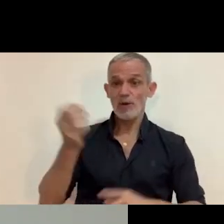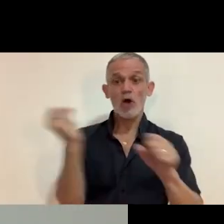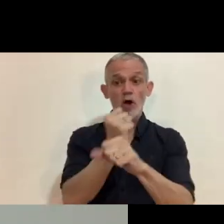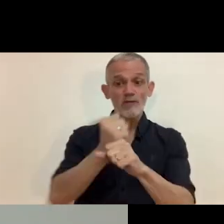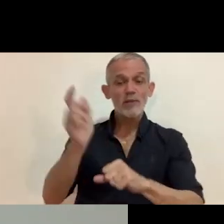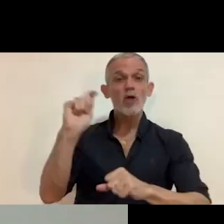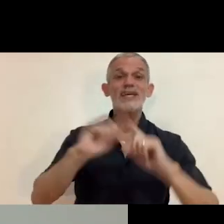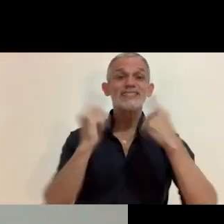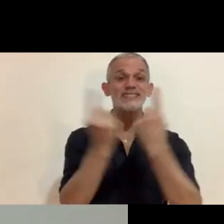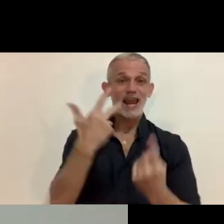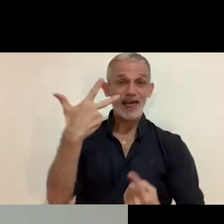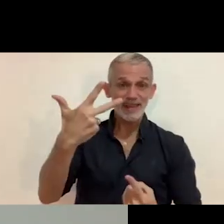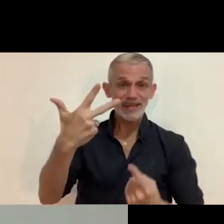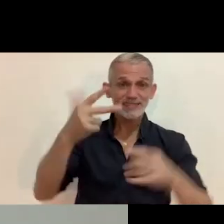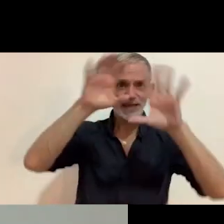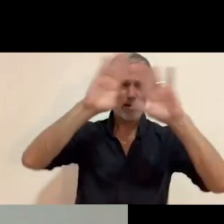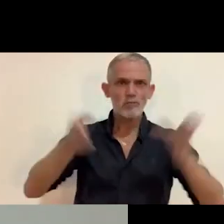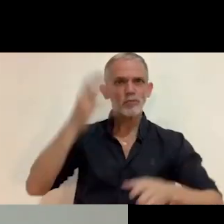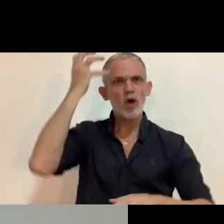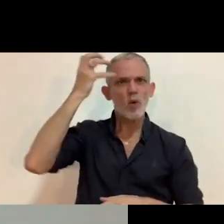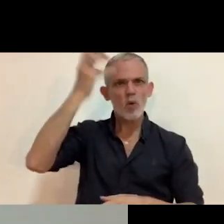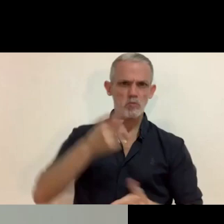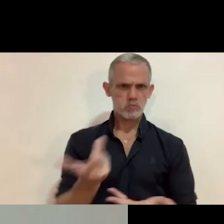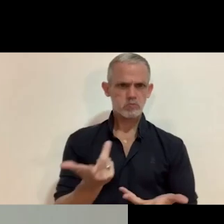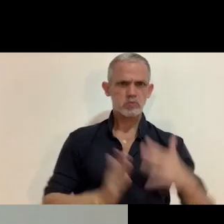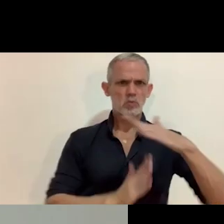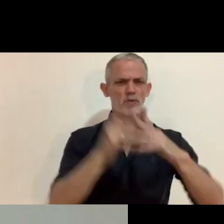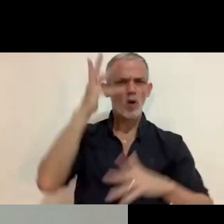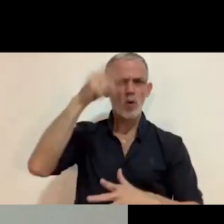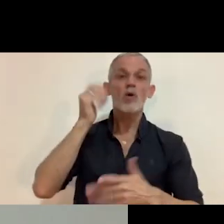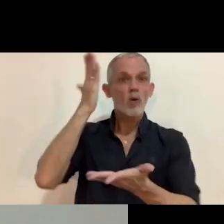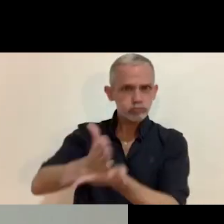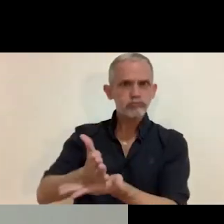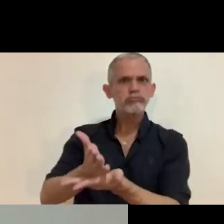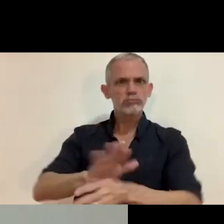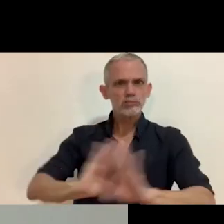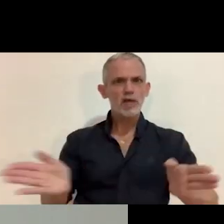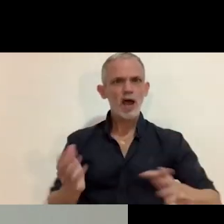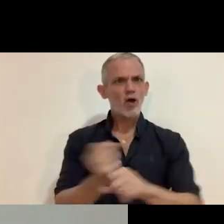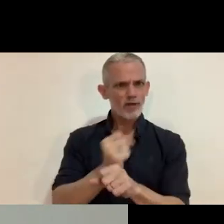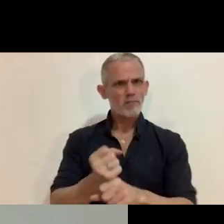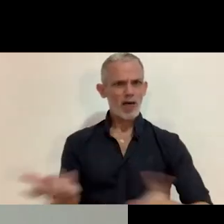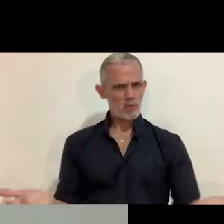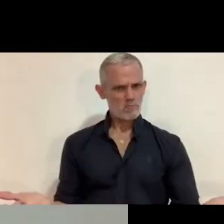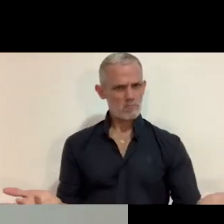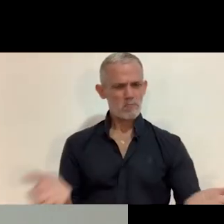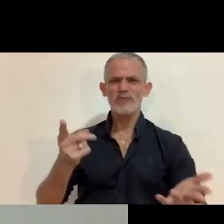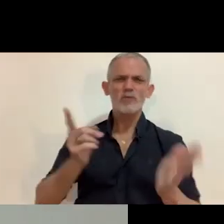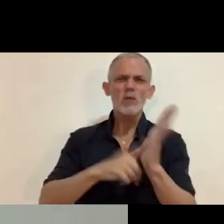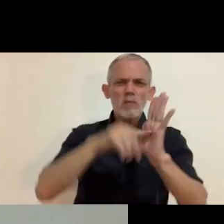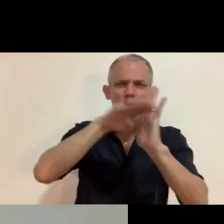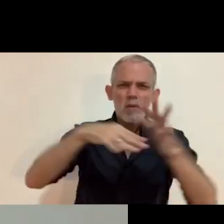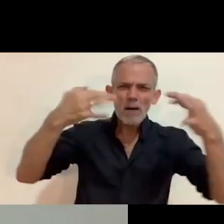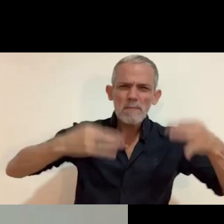Sala 3 de la Cámara Federal de Casación Penal, donde se confirma una condena. Entonces no hay reglas